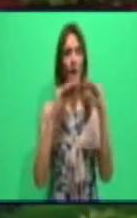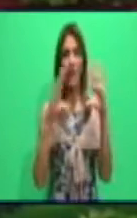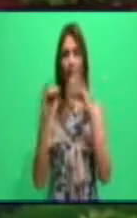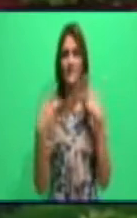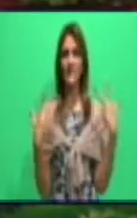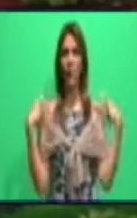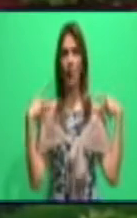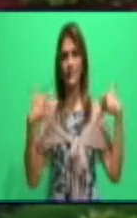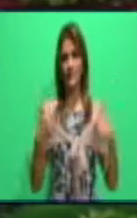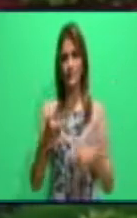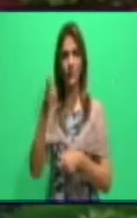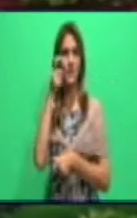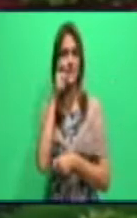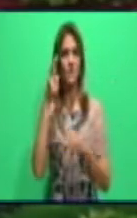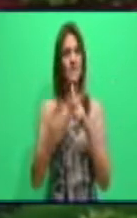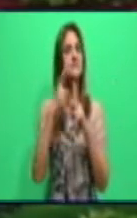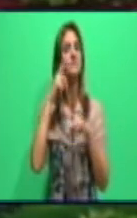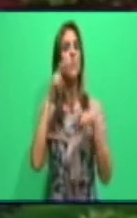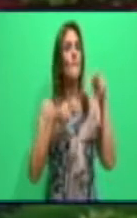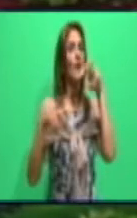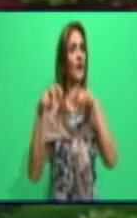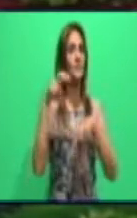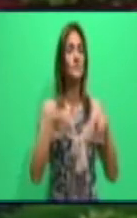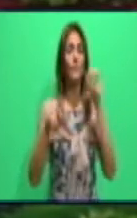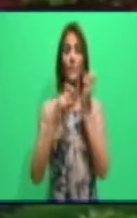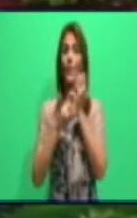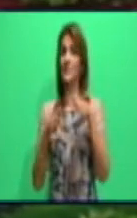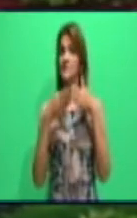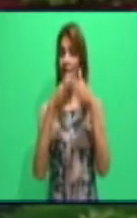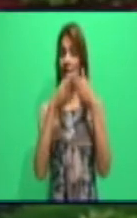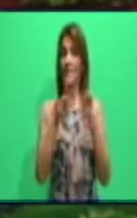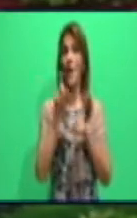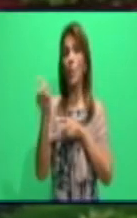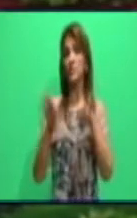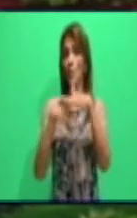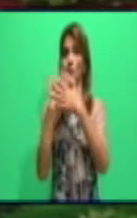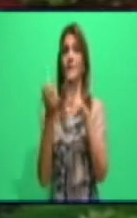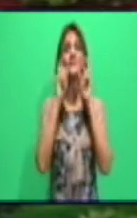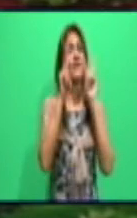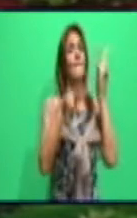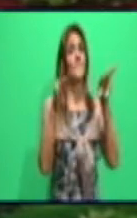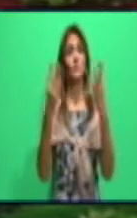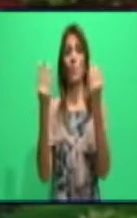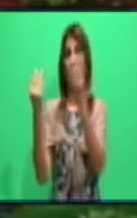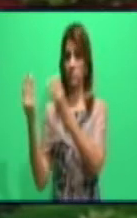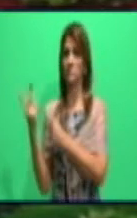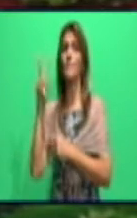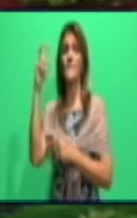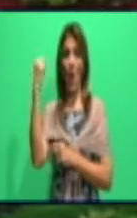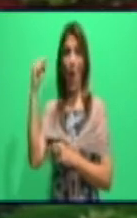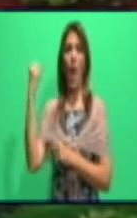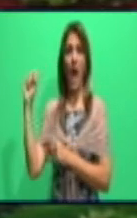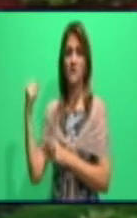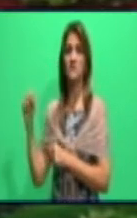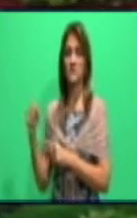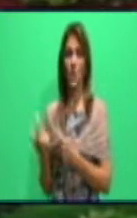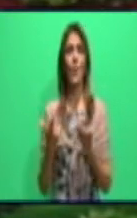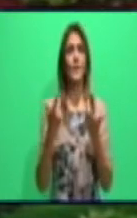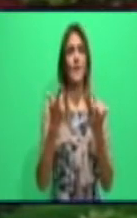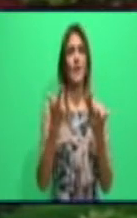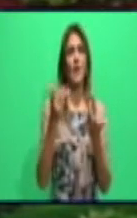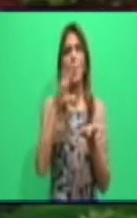por la inspección y supervisión en nuestra provincia en los últimos días han sido detectadas varias violaciones en el sistema de comercio